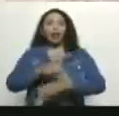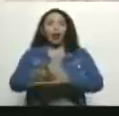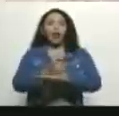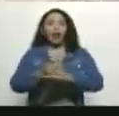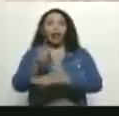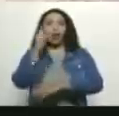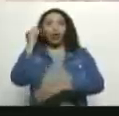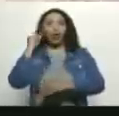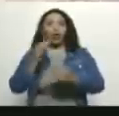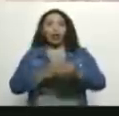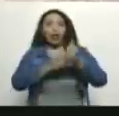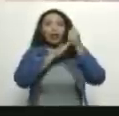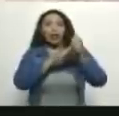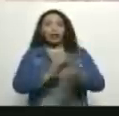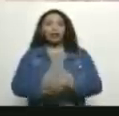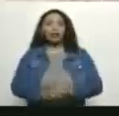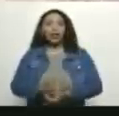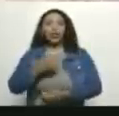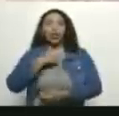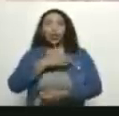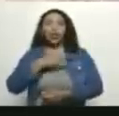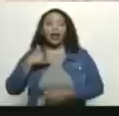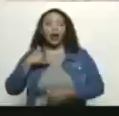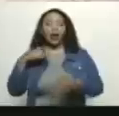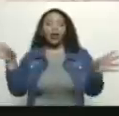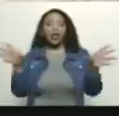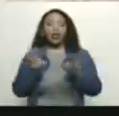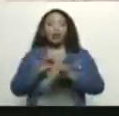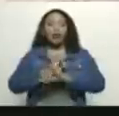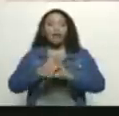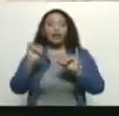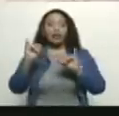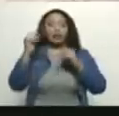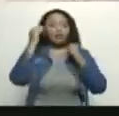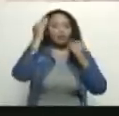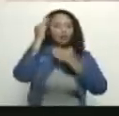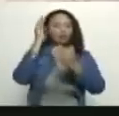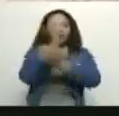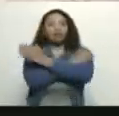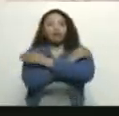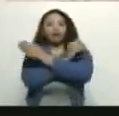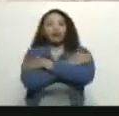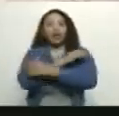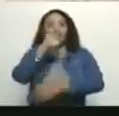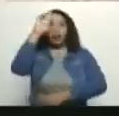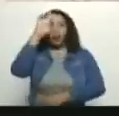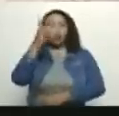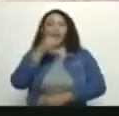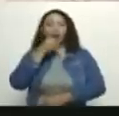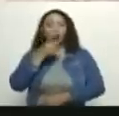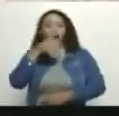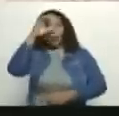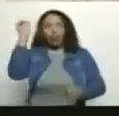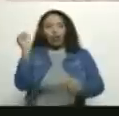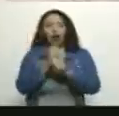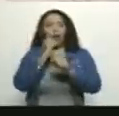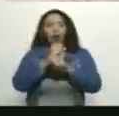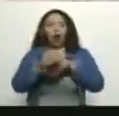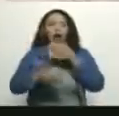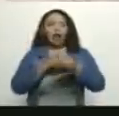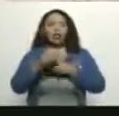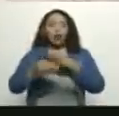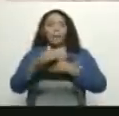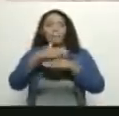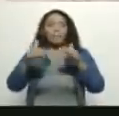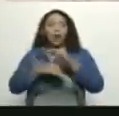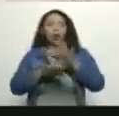jefes de delegaciones, quisiera concluir mi intervención saludando y felicitando a la República Dominicana por el trabajo realizado bajo